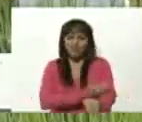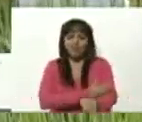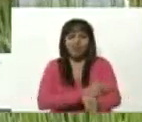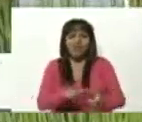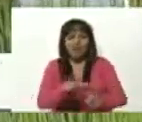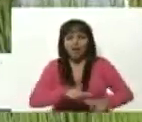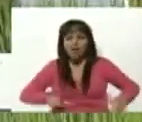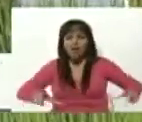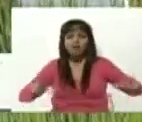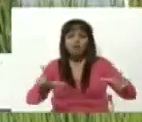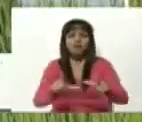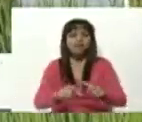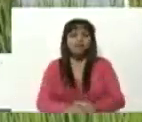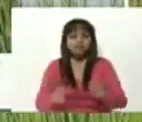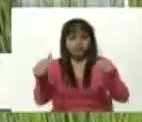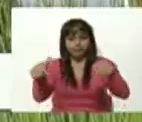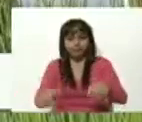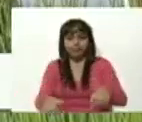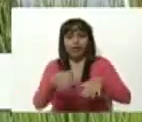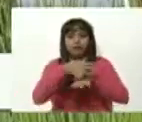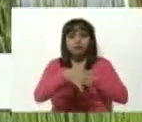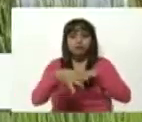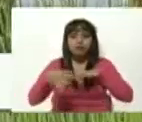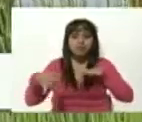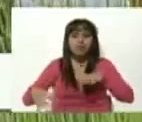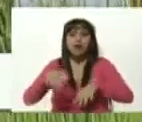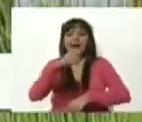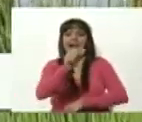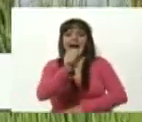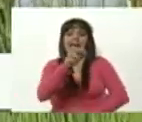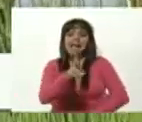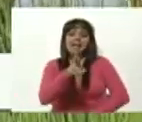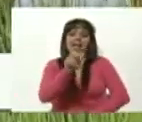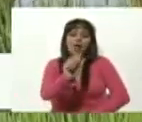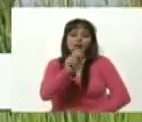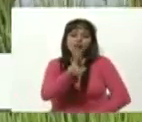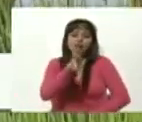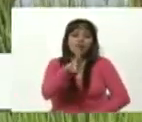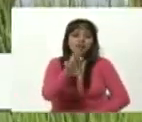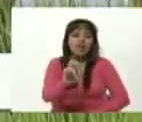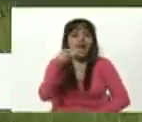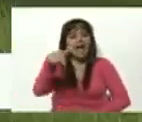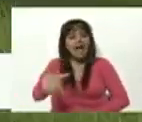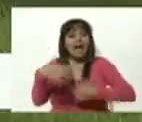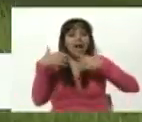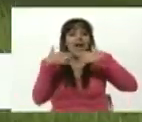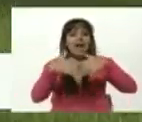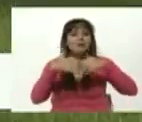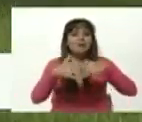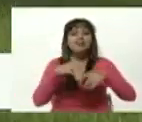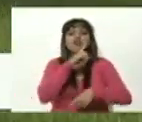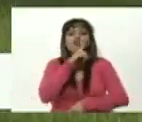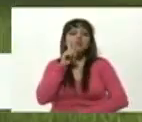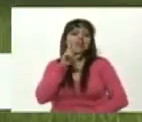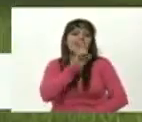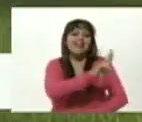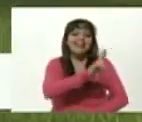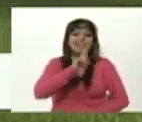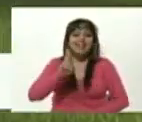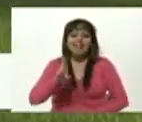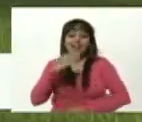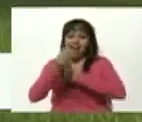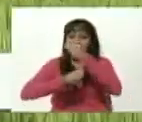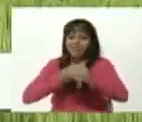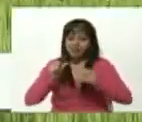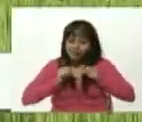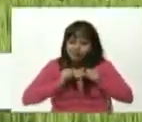sector Potrero de Armo, en el municipio de Araure, nos encontramos en la agropecuaria RR, haciendo seguimiento